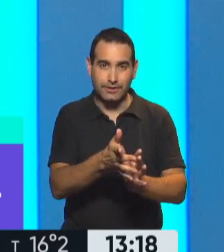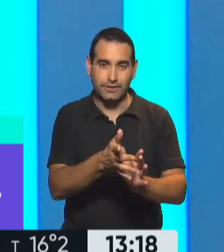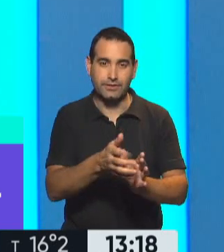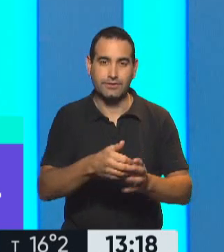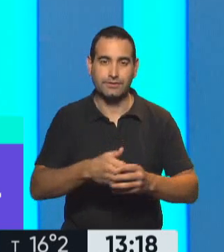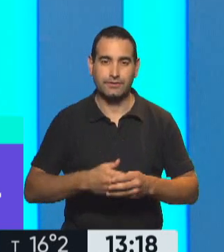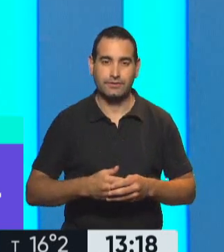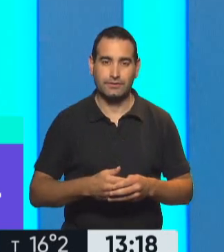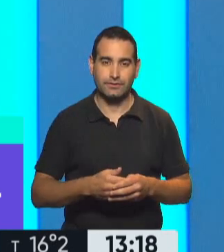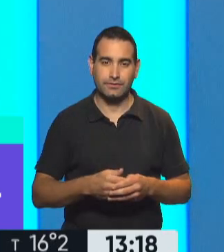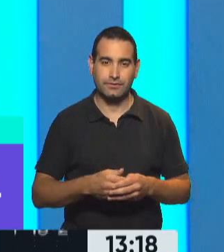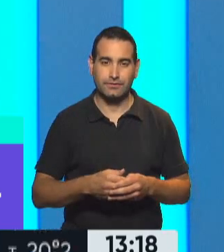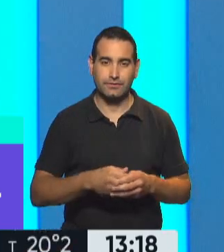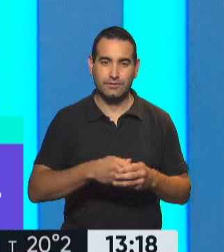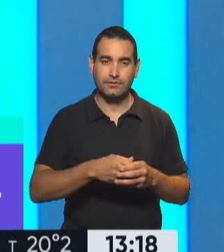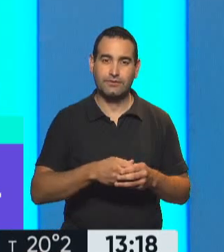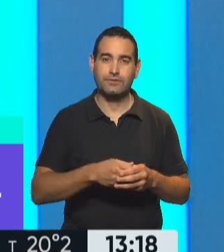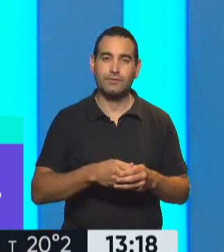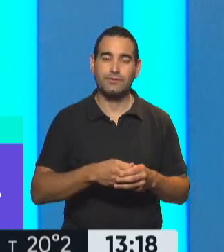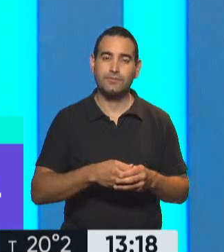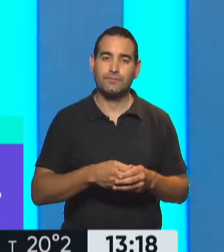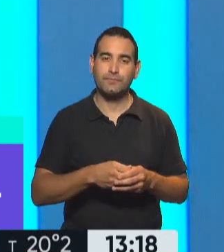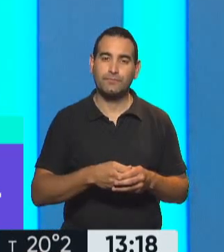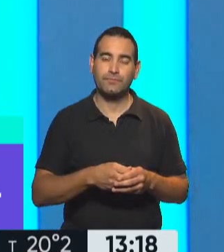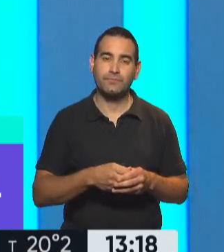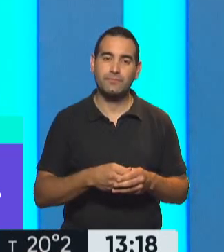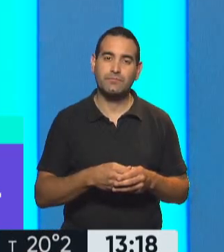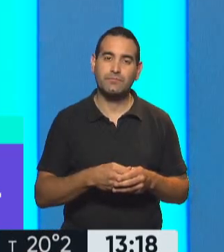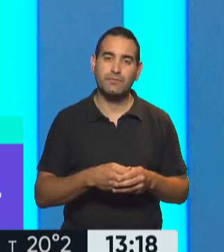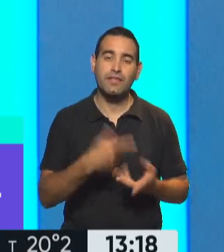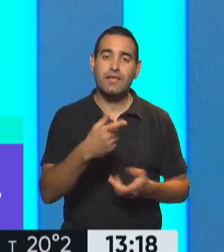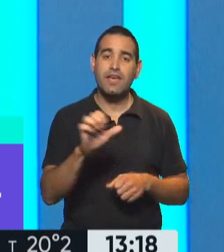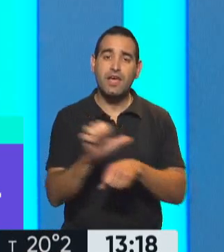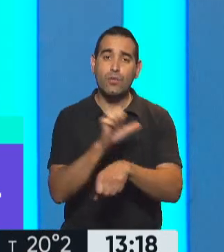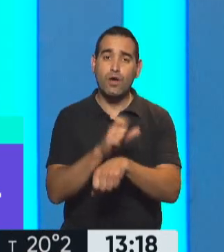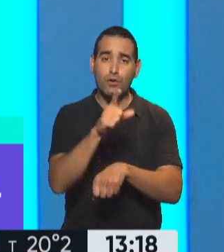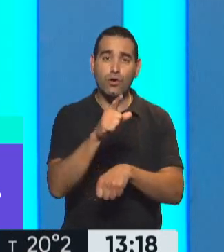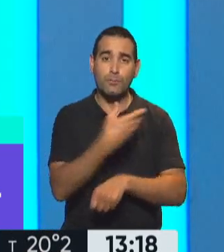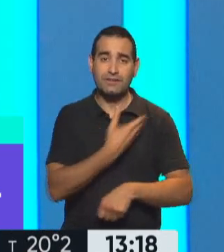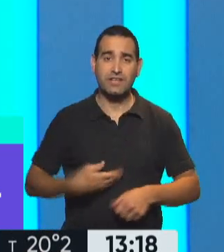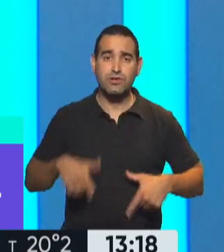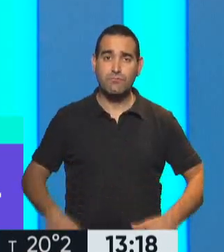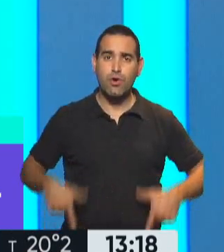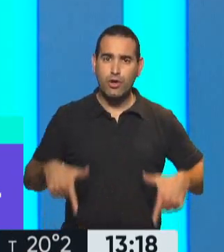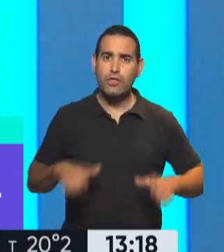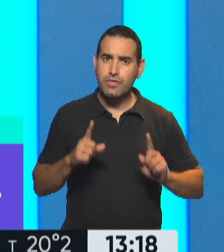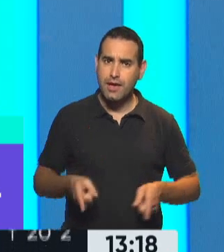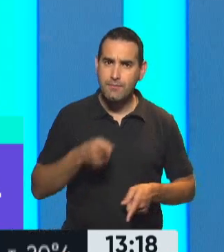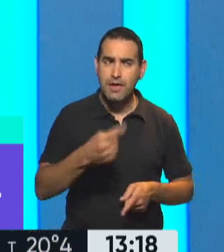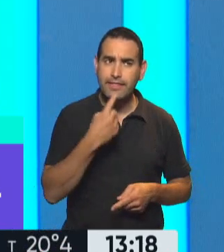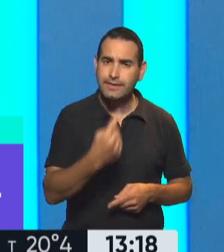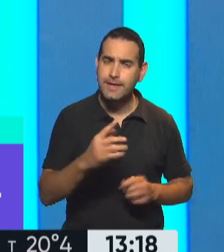al quienes iban a ejecutar el golpe. Que desde Ecuador Lenín Moreno habría hecho similar, y inclusive se habla de